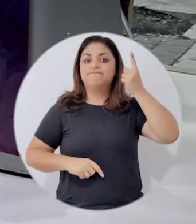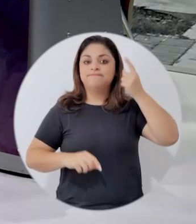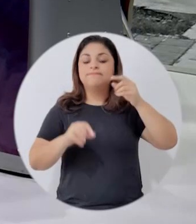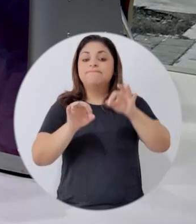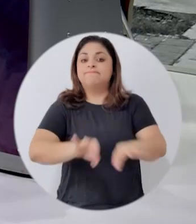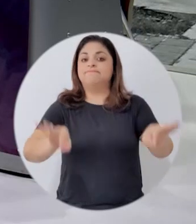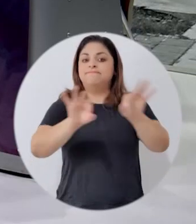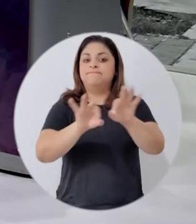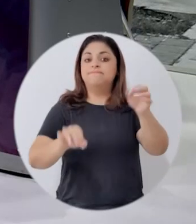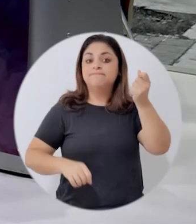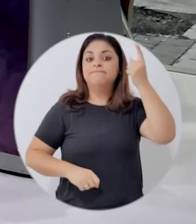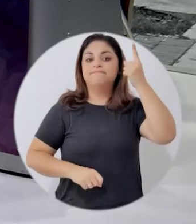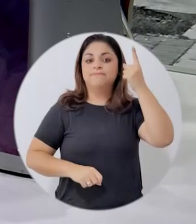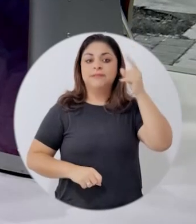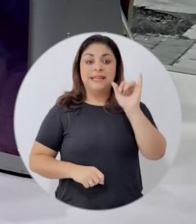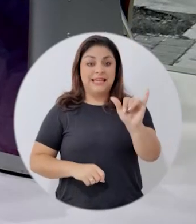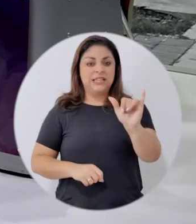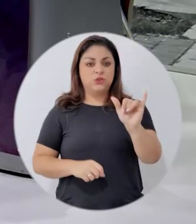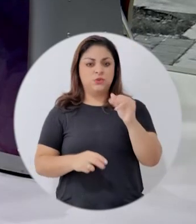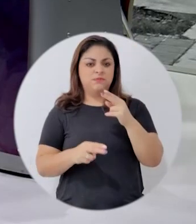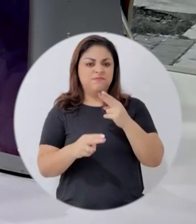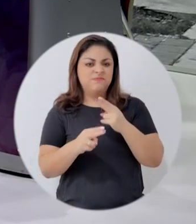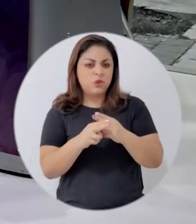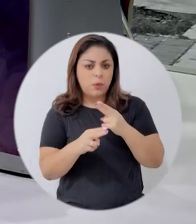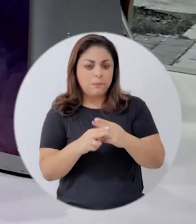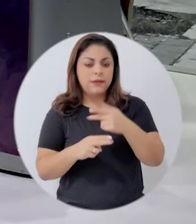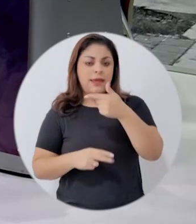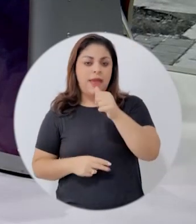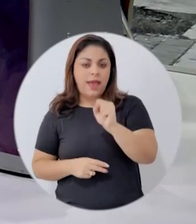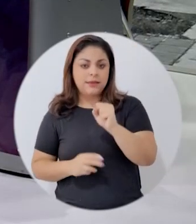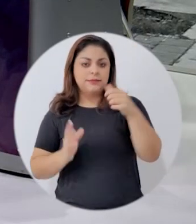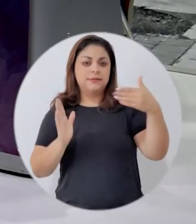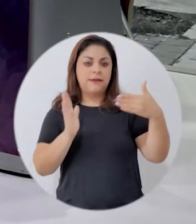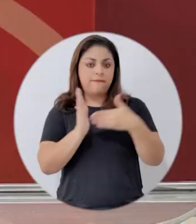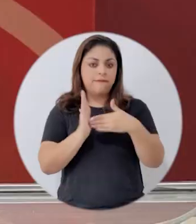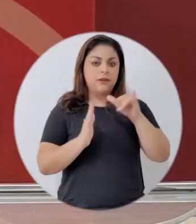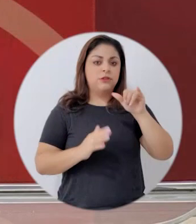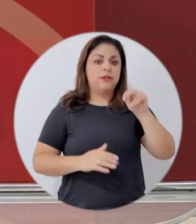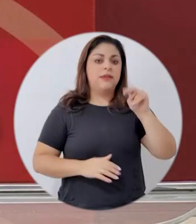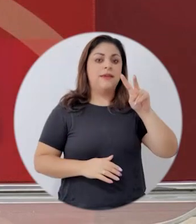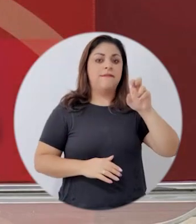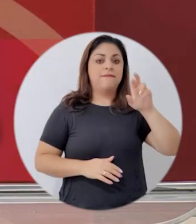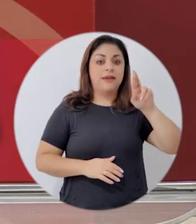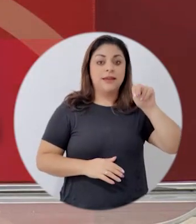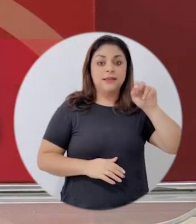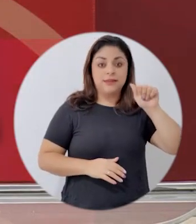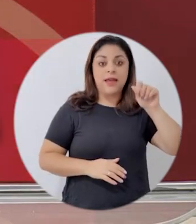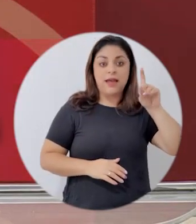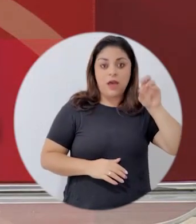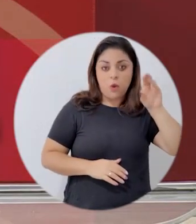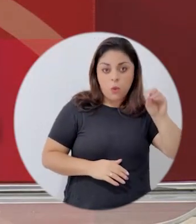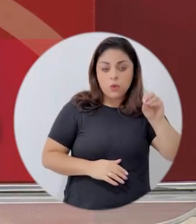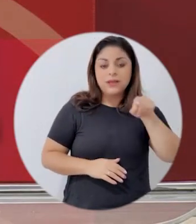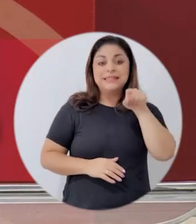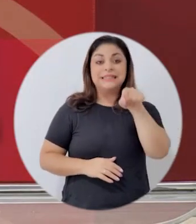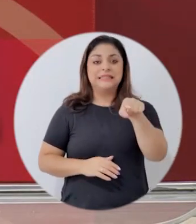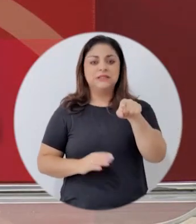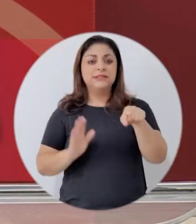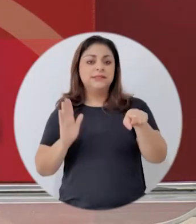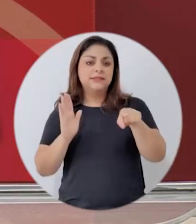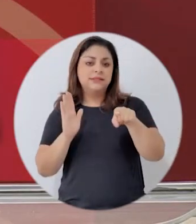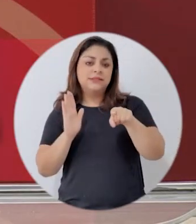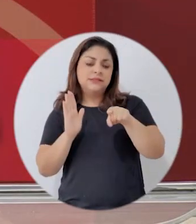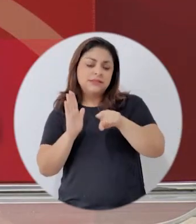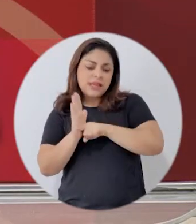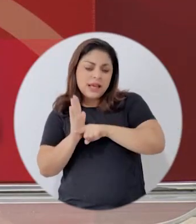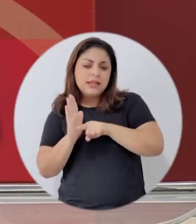es entenderlo. El gas de efecto invernadero no necesariamente solamente es negativo y es malo, sino existe